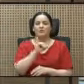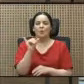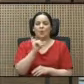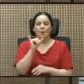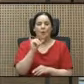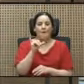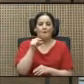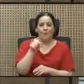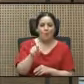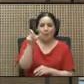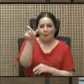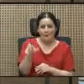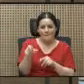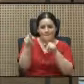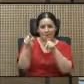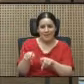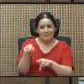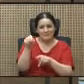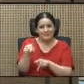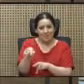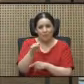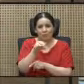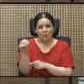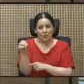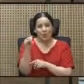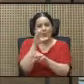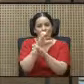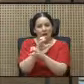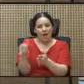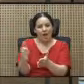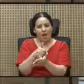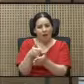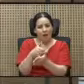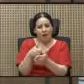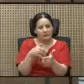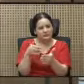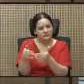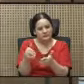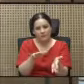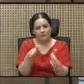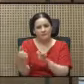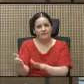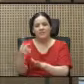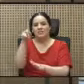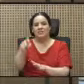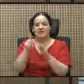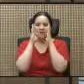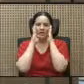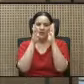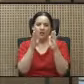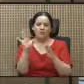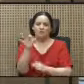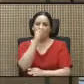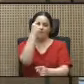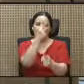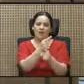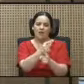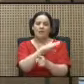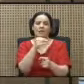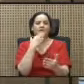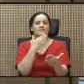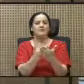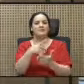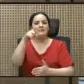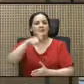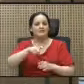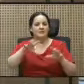intensivos y a punto de fallecer. Debe ser atendido de la manera adecuada y eficaz. Necesitamos